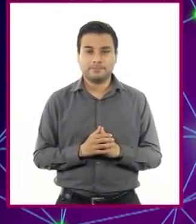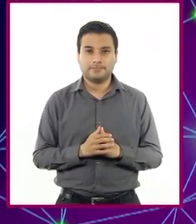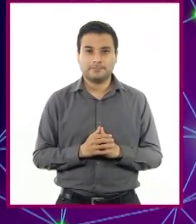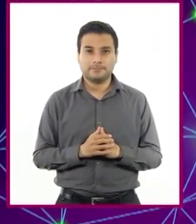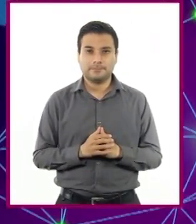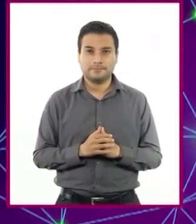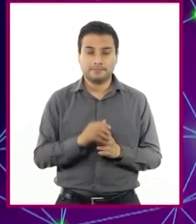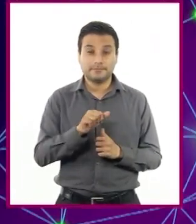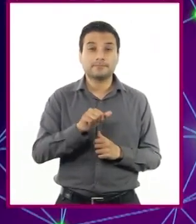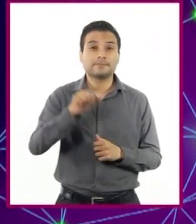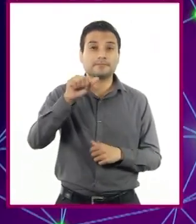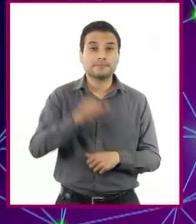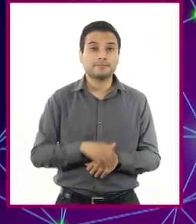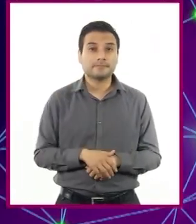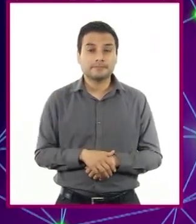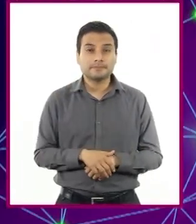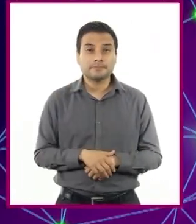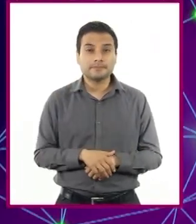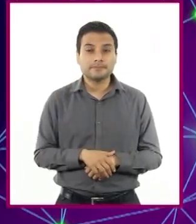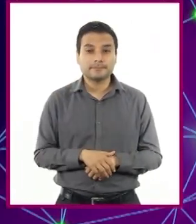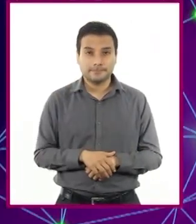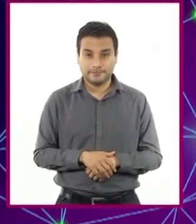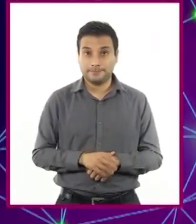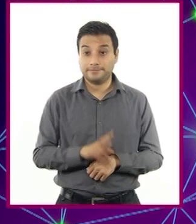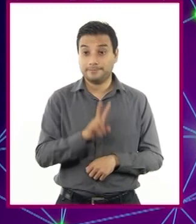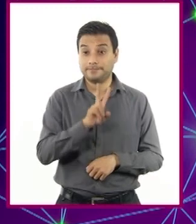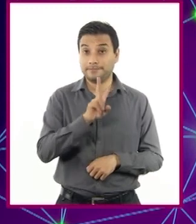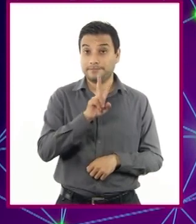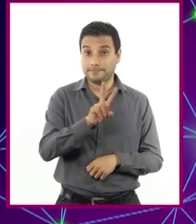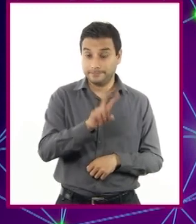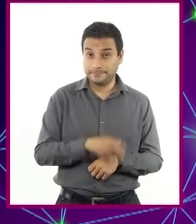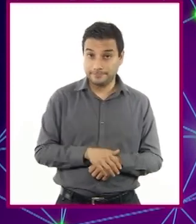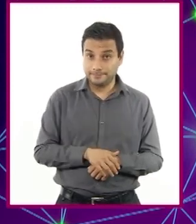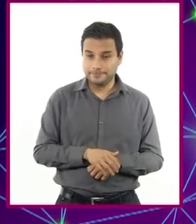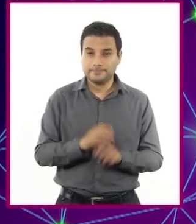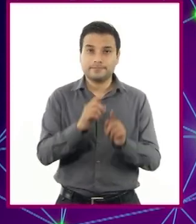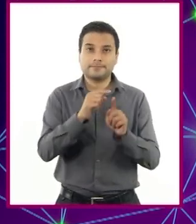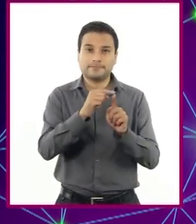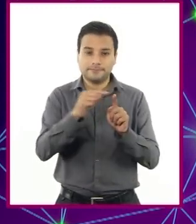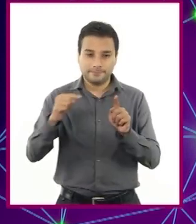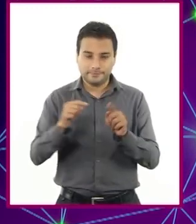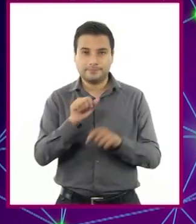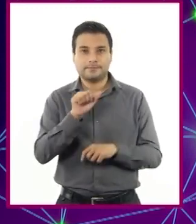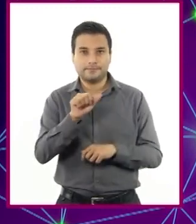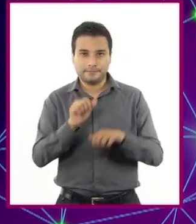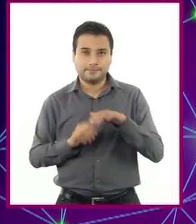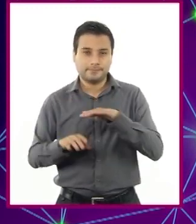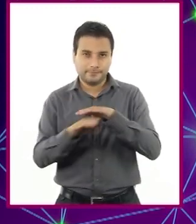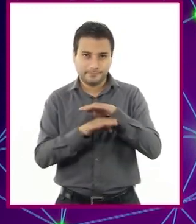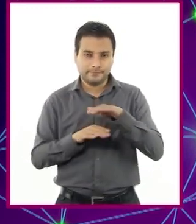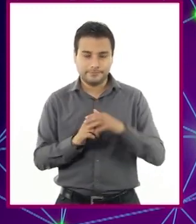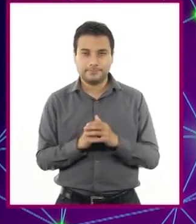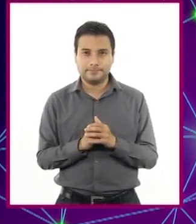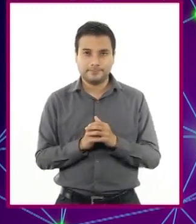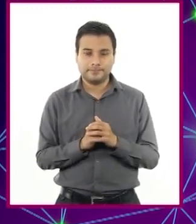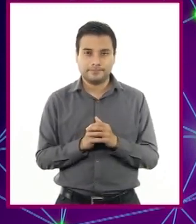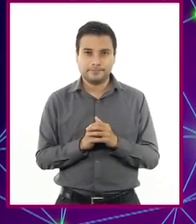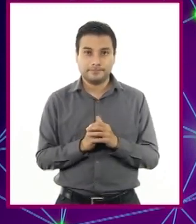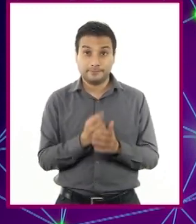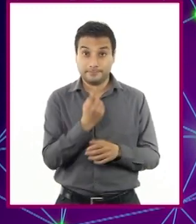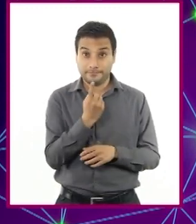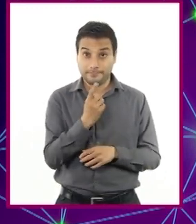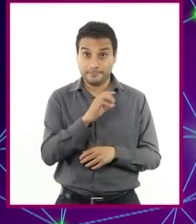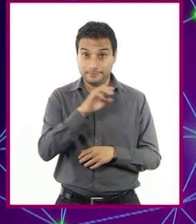La altura se calcula dividiendo el volumen deseado entre el área de la base. Si sabemos que 1